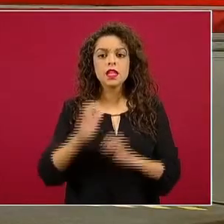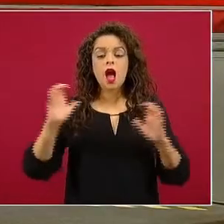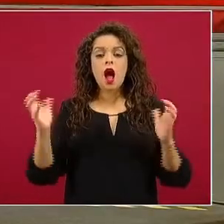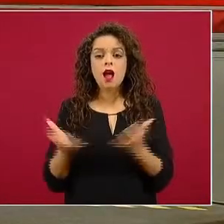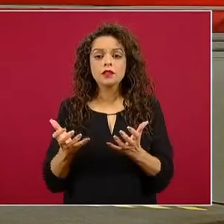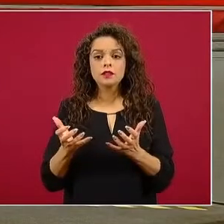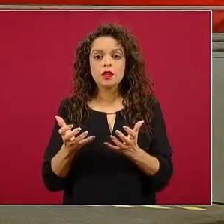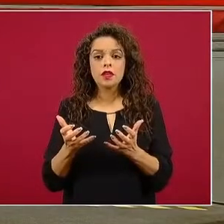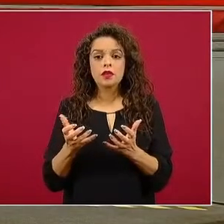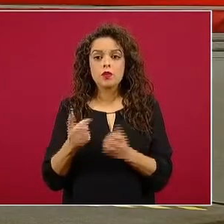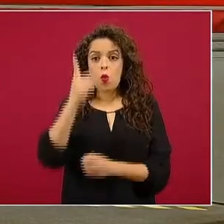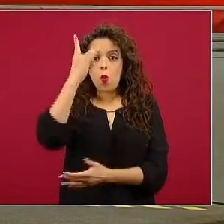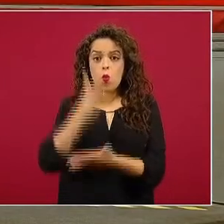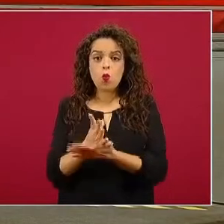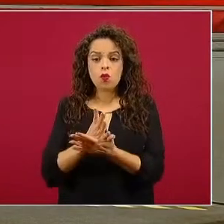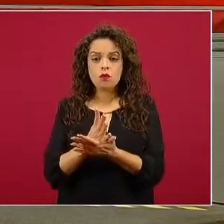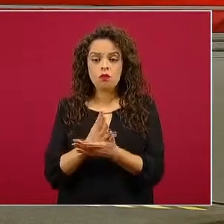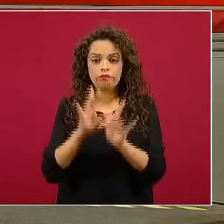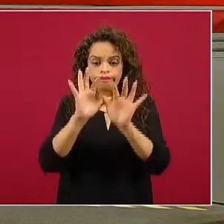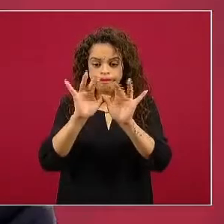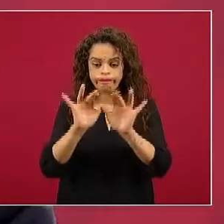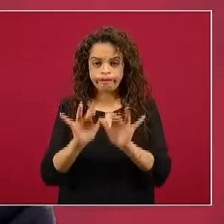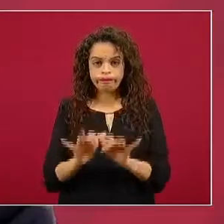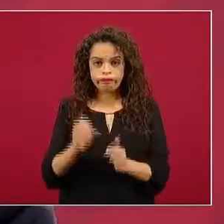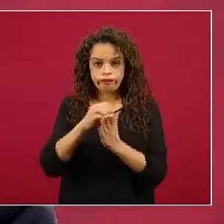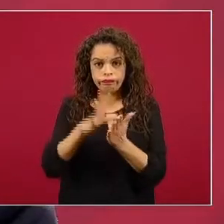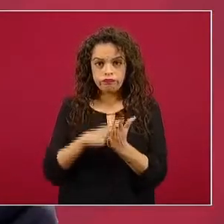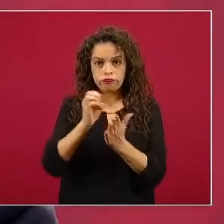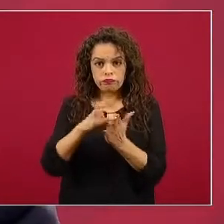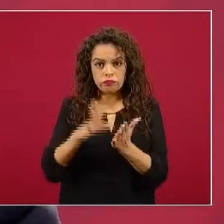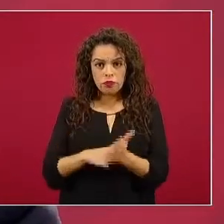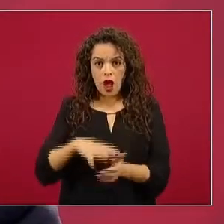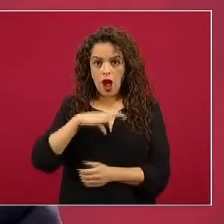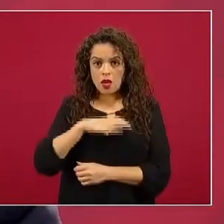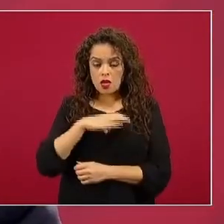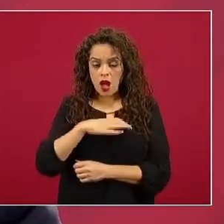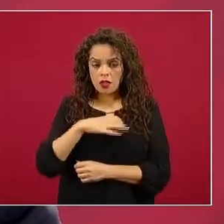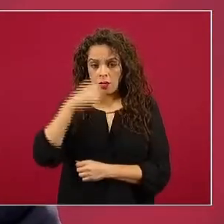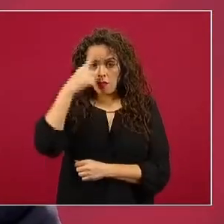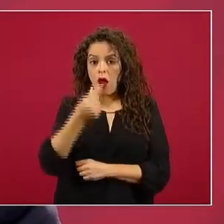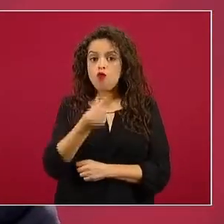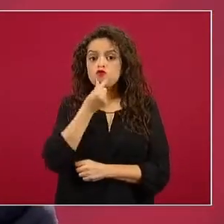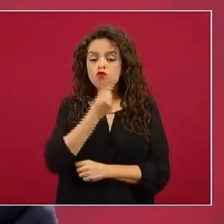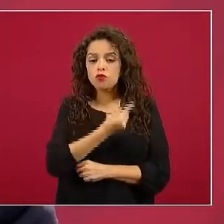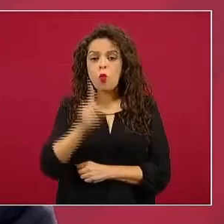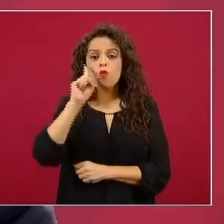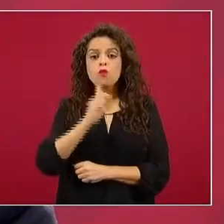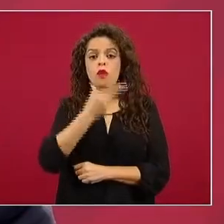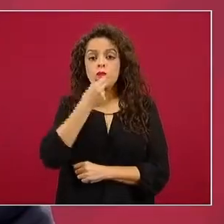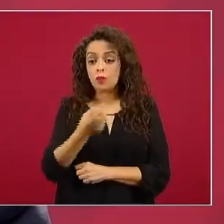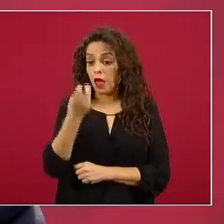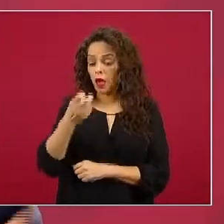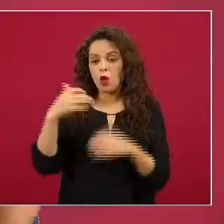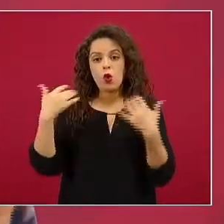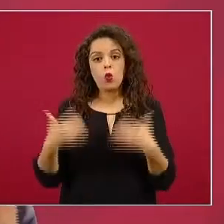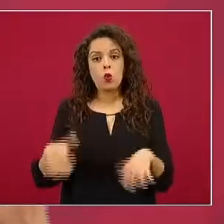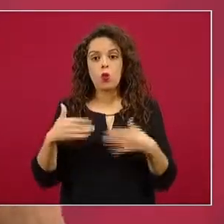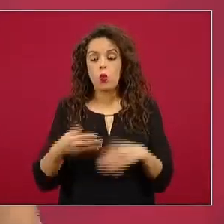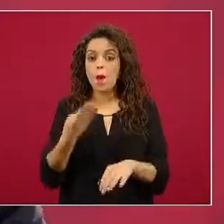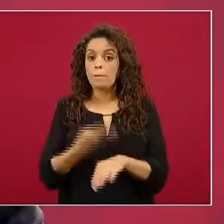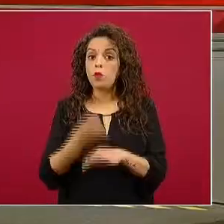registro único de cáncer en niños y niñas, y esto es de extraordinaria importancia porque al